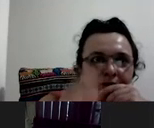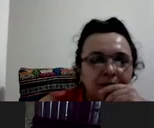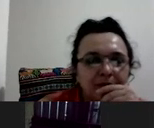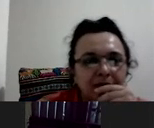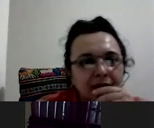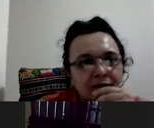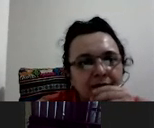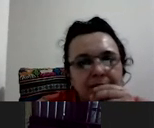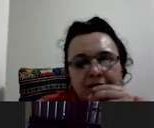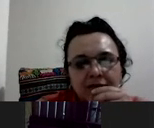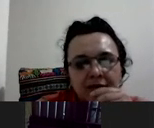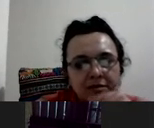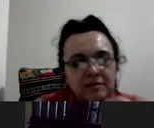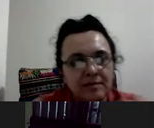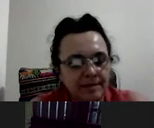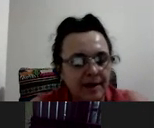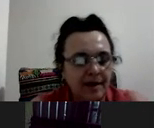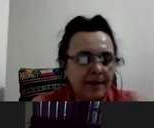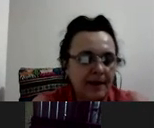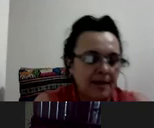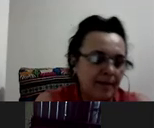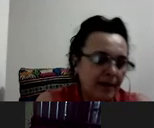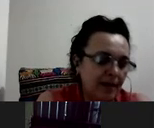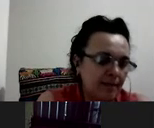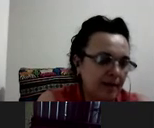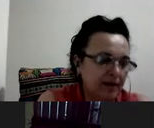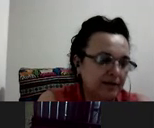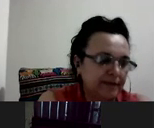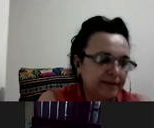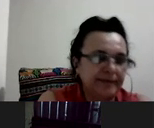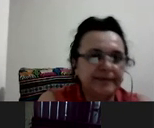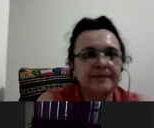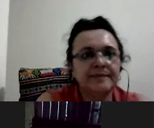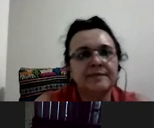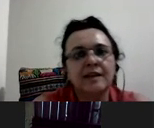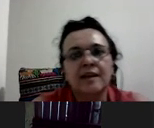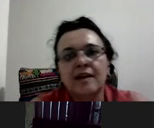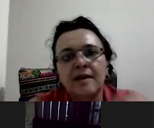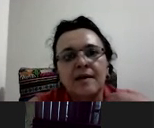Sellantes. Es como una protección para, para proteger el diente.